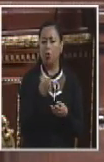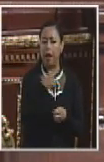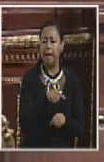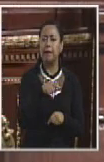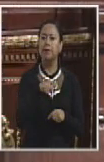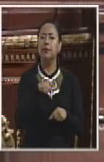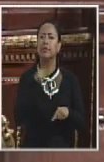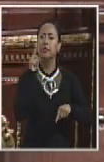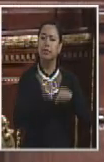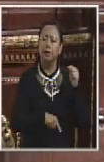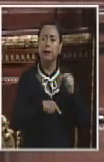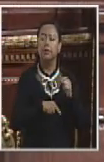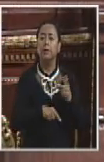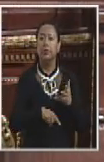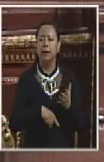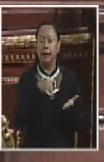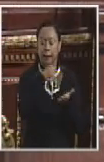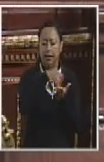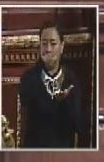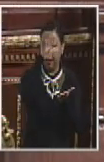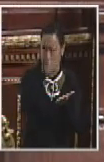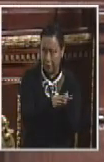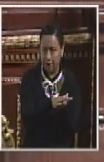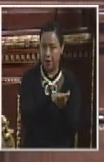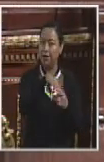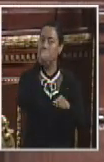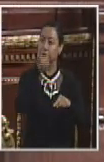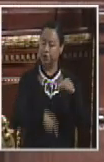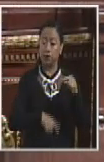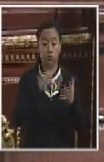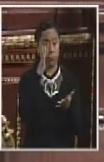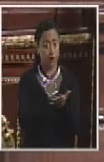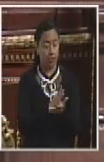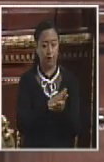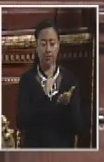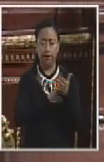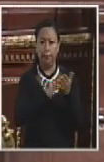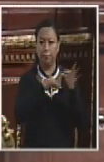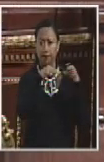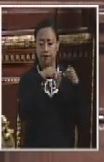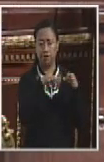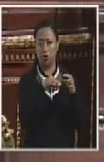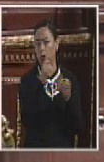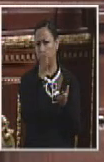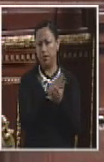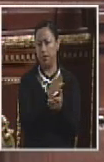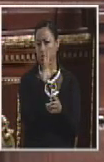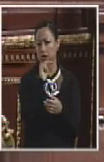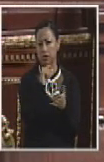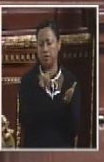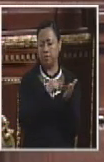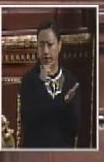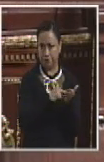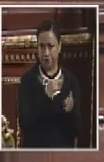elimine el término de la palabra impreso, únicamente en los documentos que no requieran rúbrica.